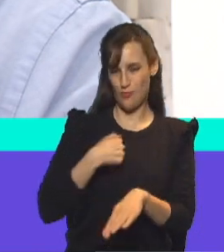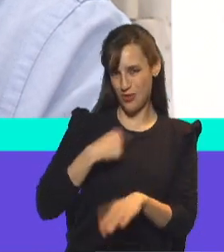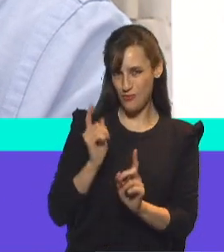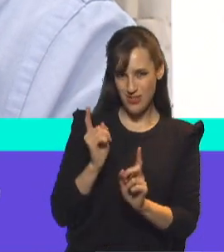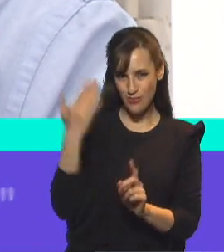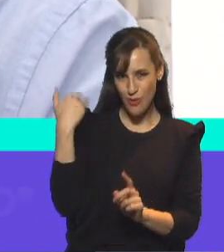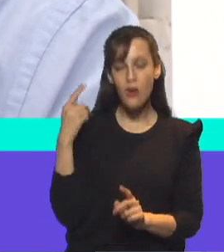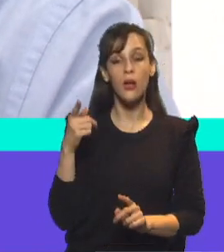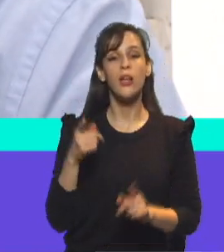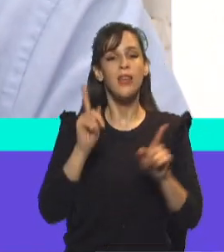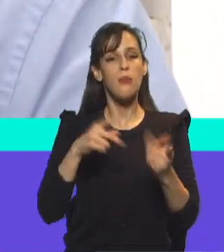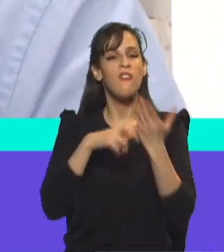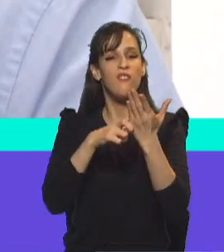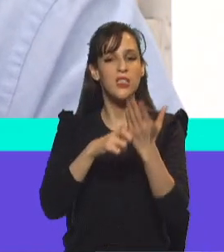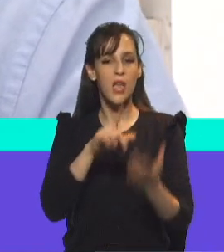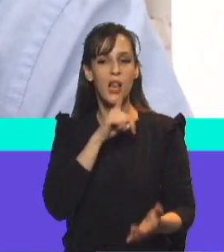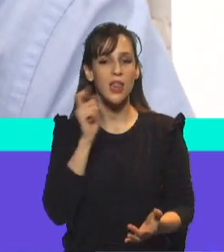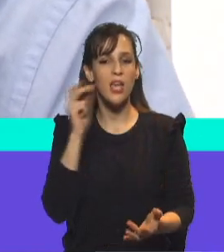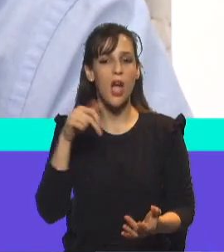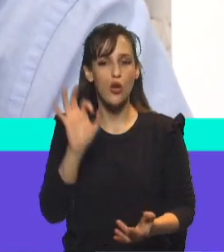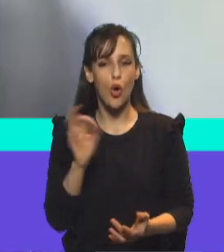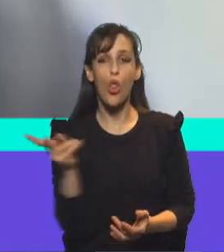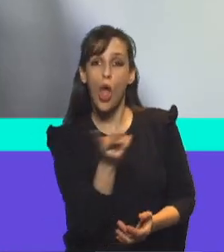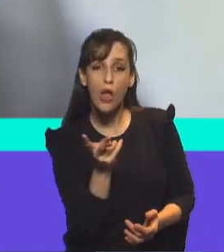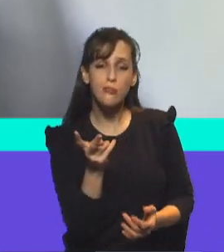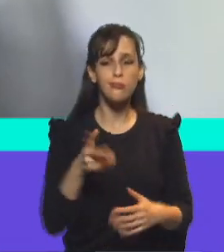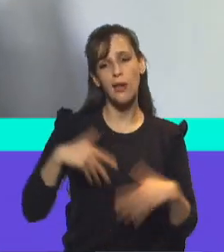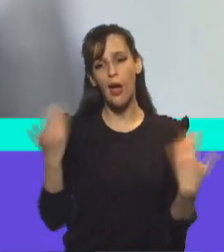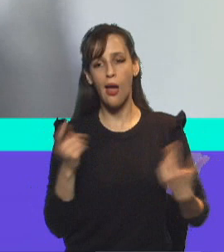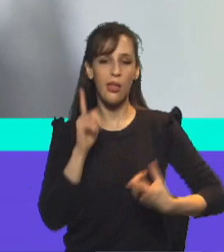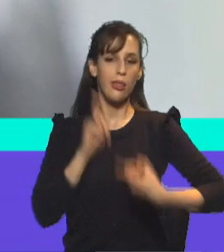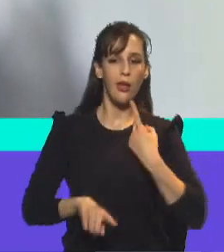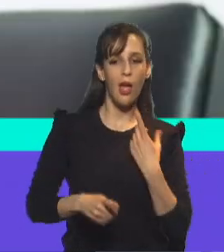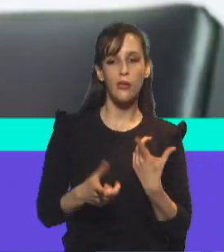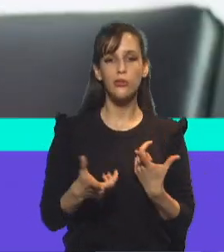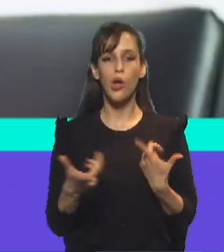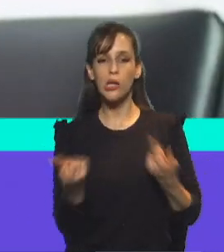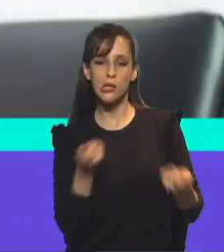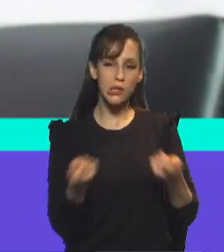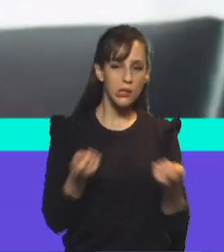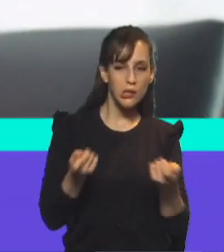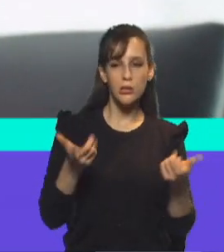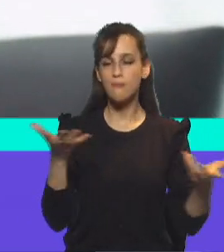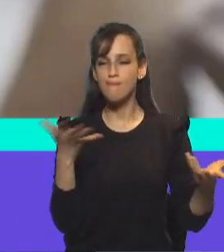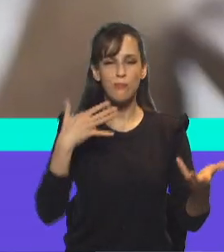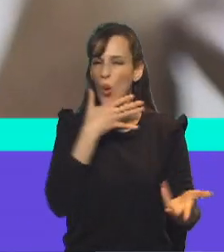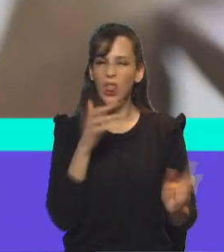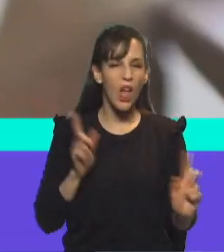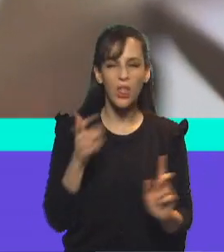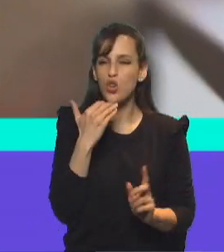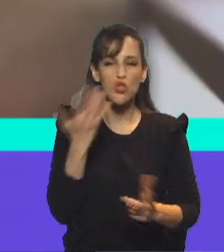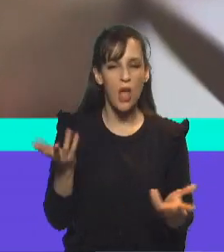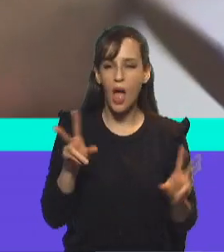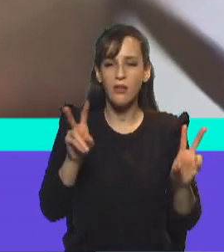y el fiscal Tayano, no se tomaron ningún trabajo, especularon con todo, no entienden la cosa pública, no saben nada de la